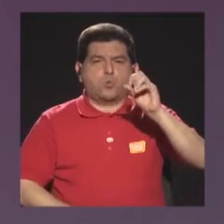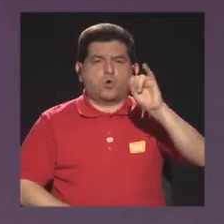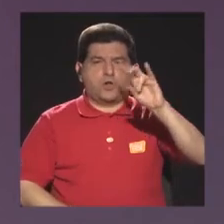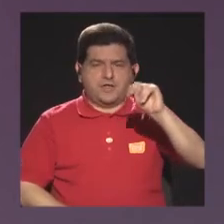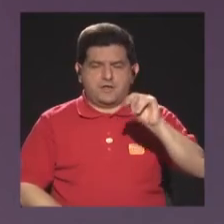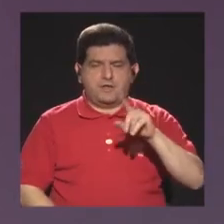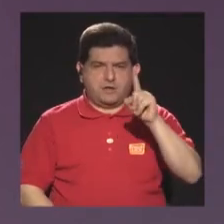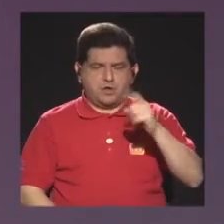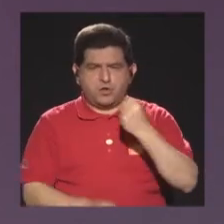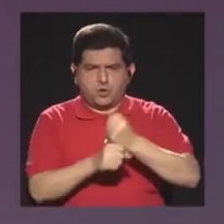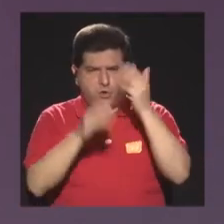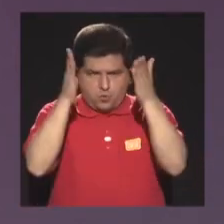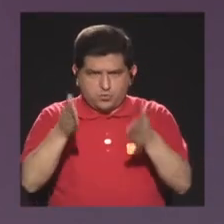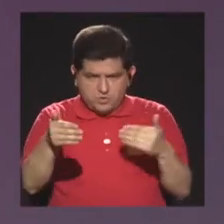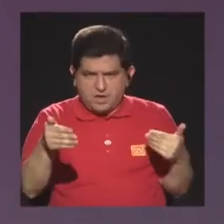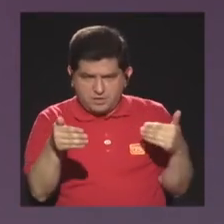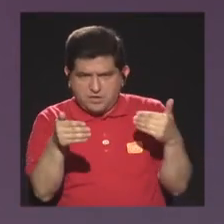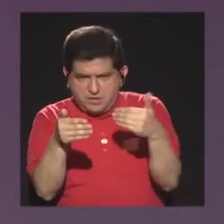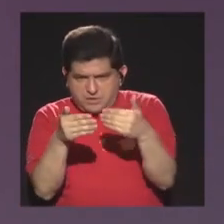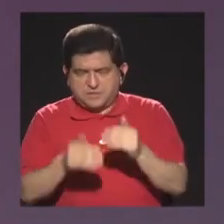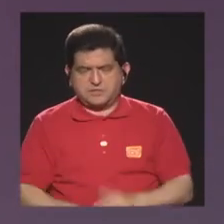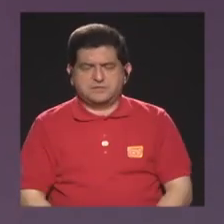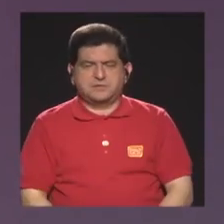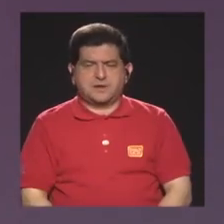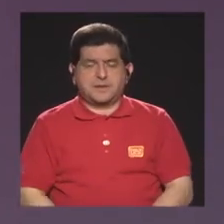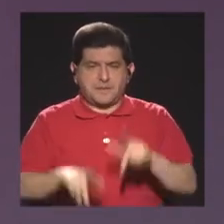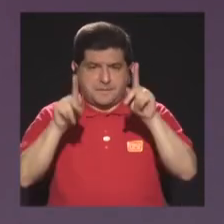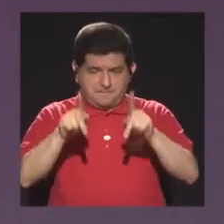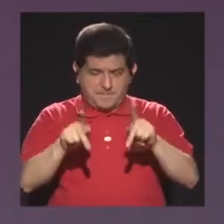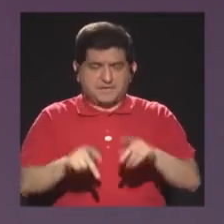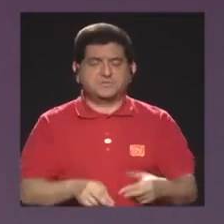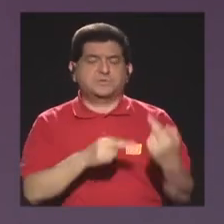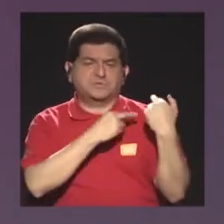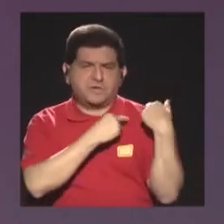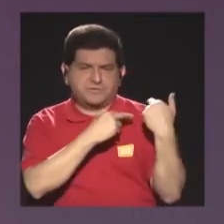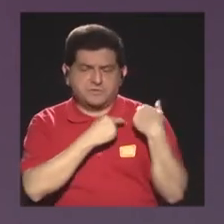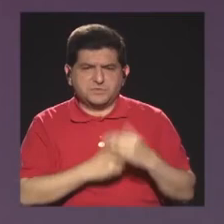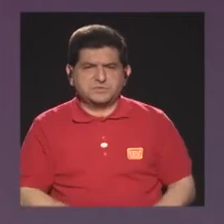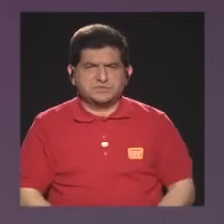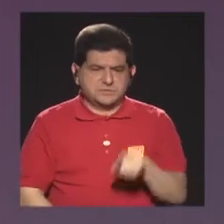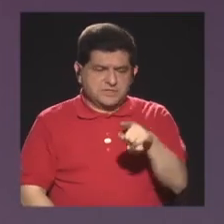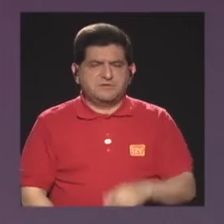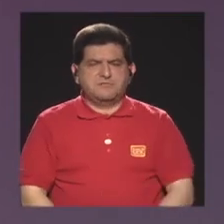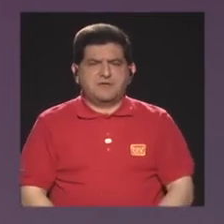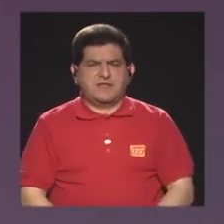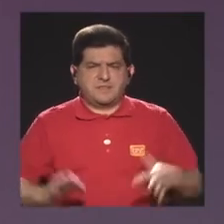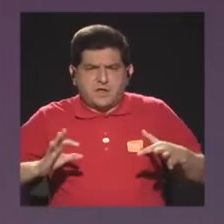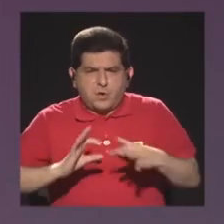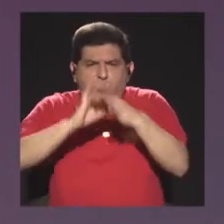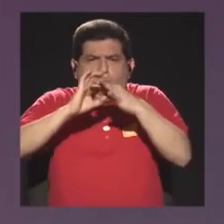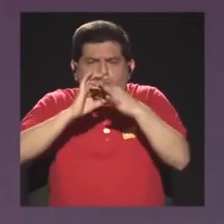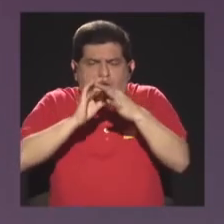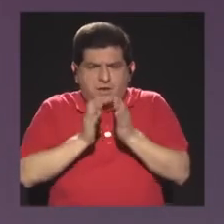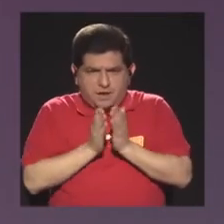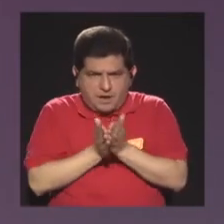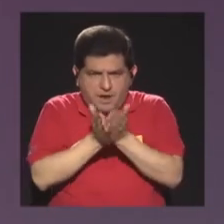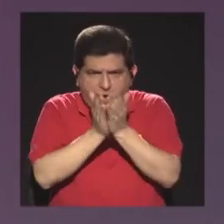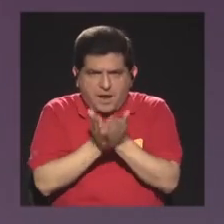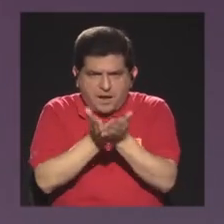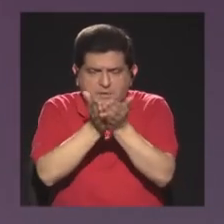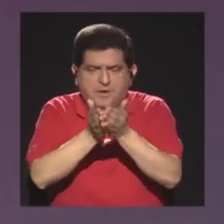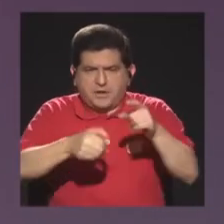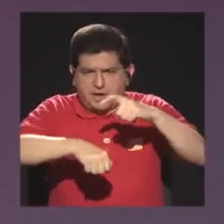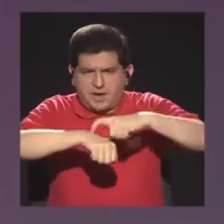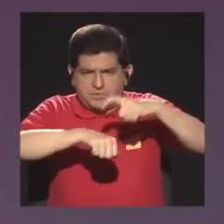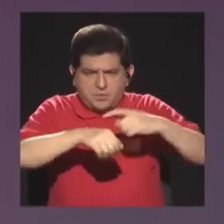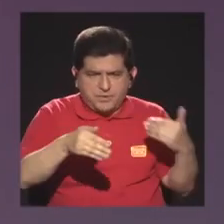se me acerca un trabajador de atraque, que son los que se encargan de amarrar o desamarrar el buque cuando está atracando